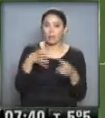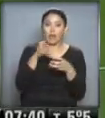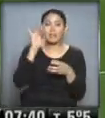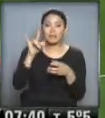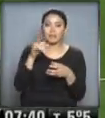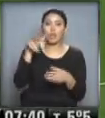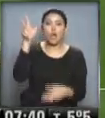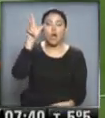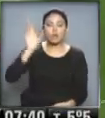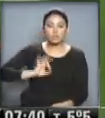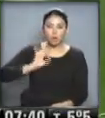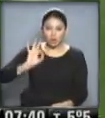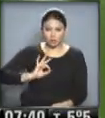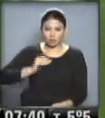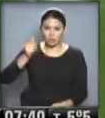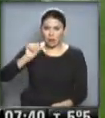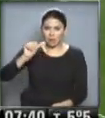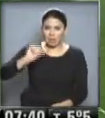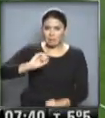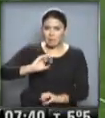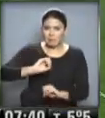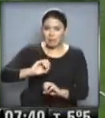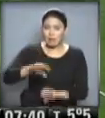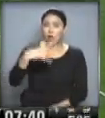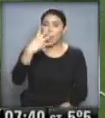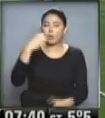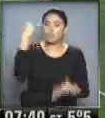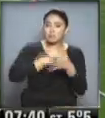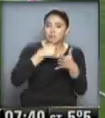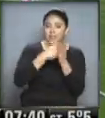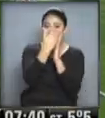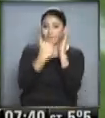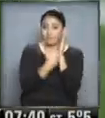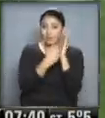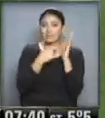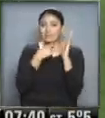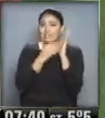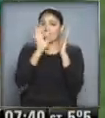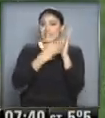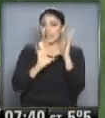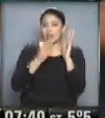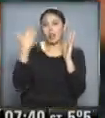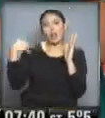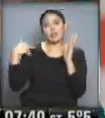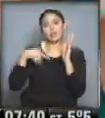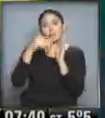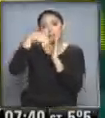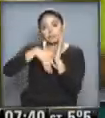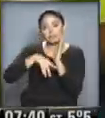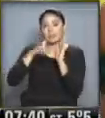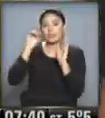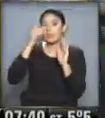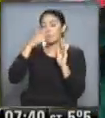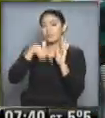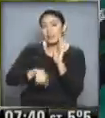Independiente, que hace 8 años viene mal, 4 que viene peleando la zona para no descender, en aquel momento la promoción y el